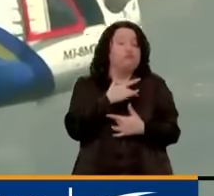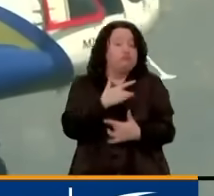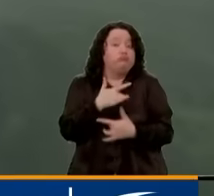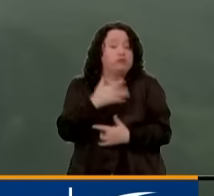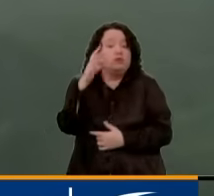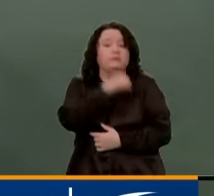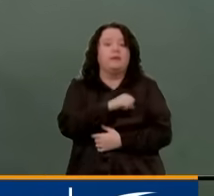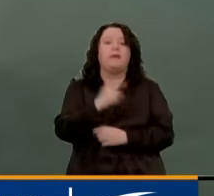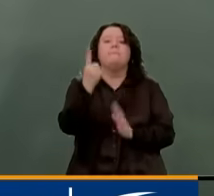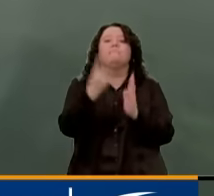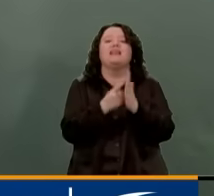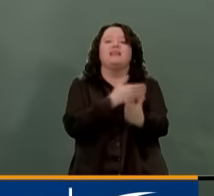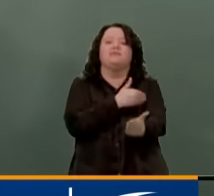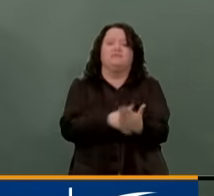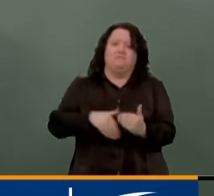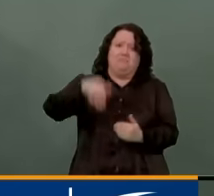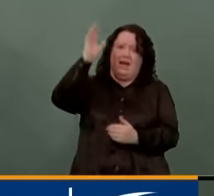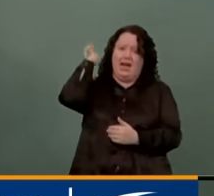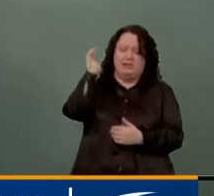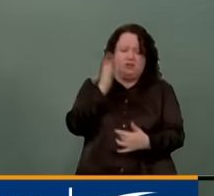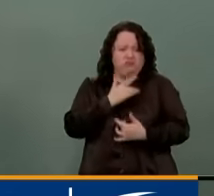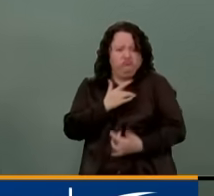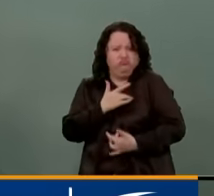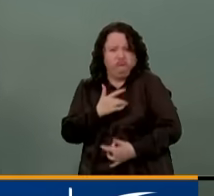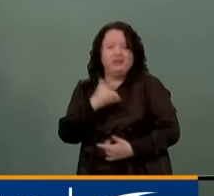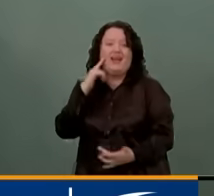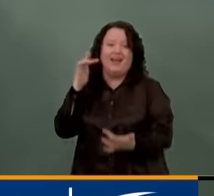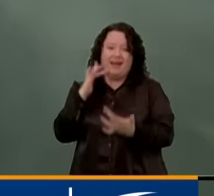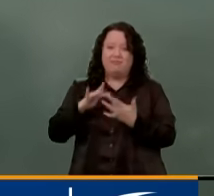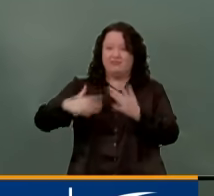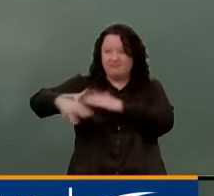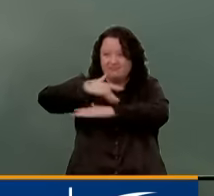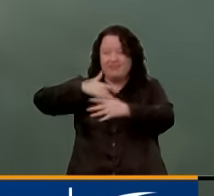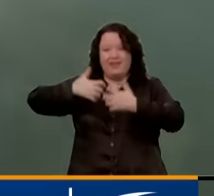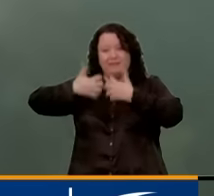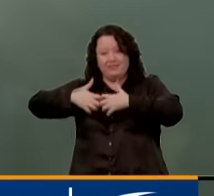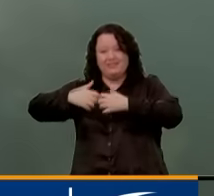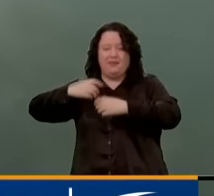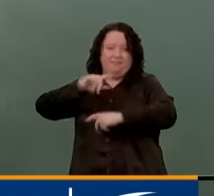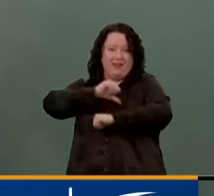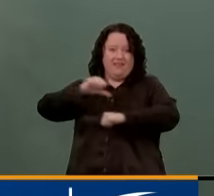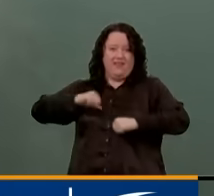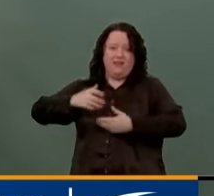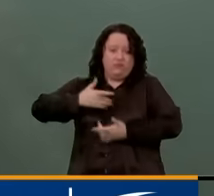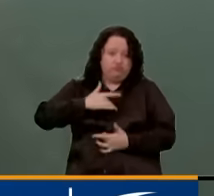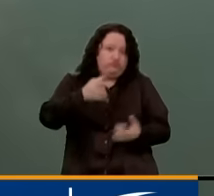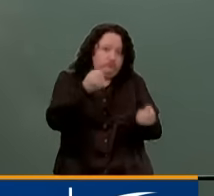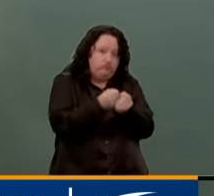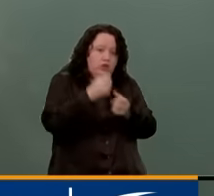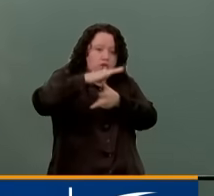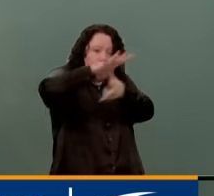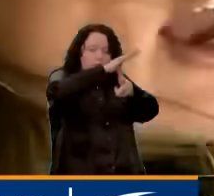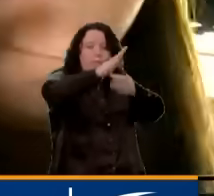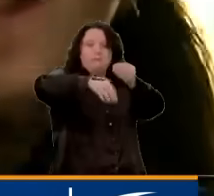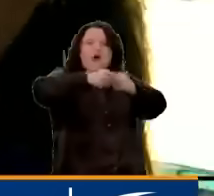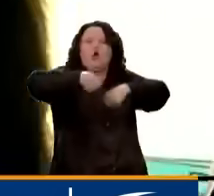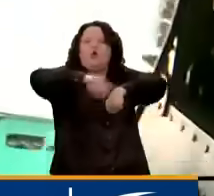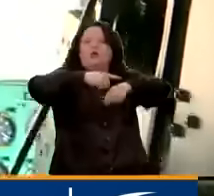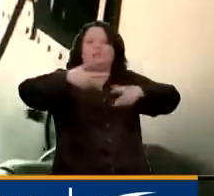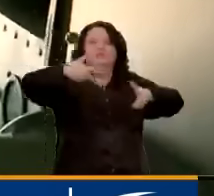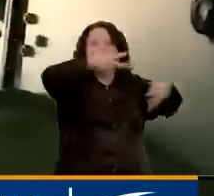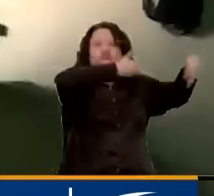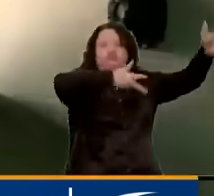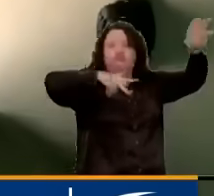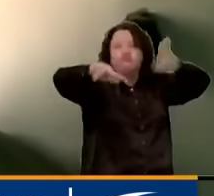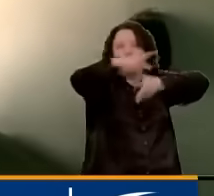de 1.000 millones de pesos que se han hecho en este sector para poder de alguna manera ayudar a sumar horas de vuelo que